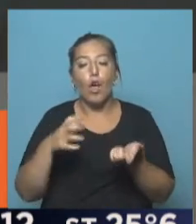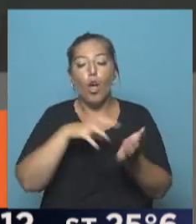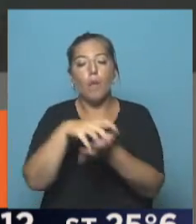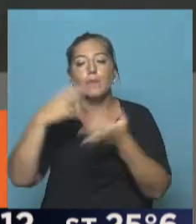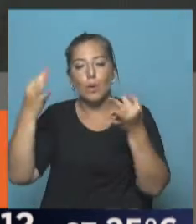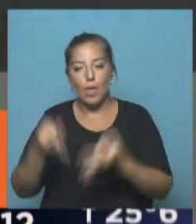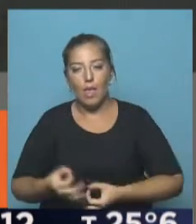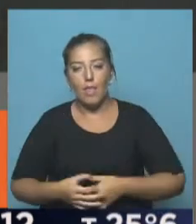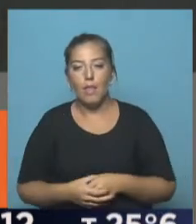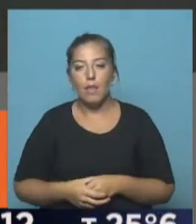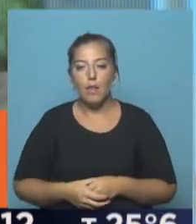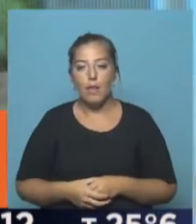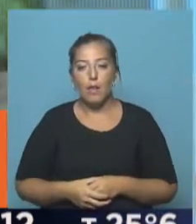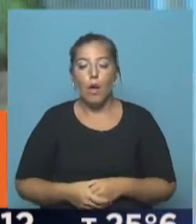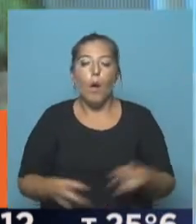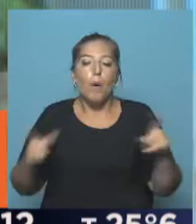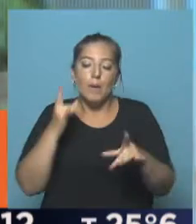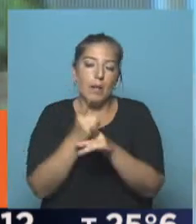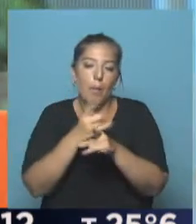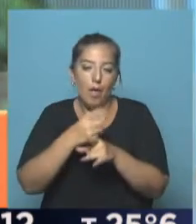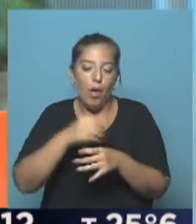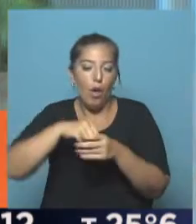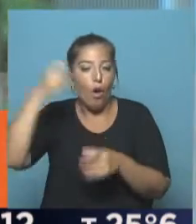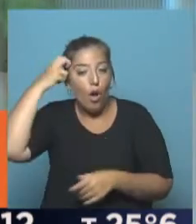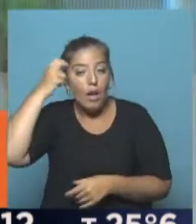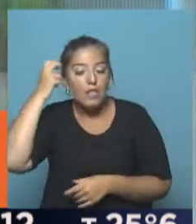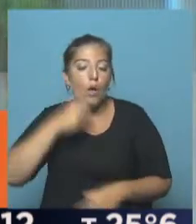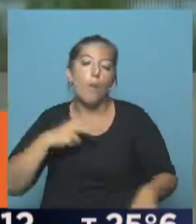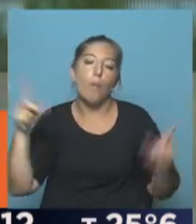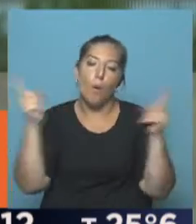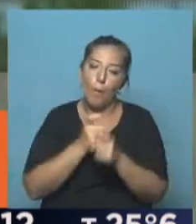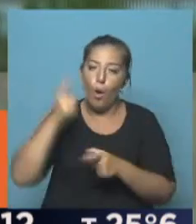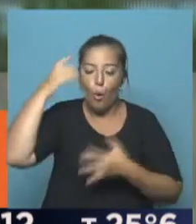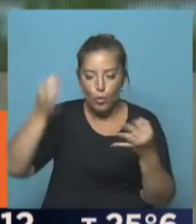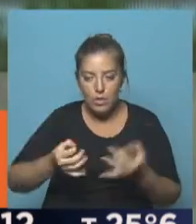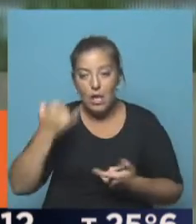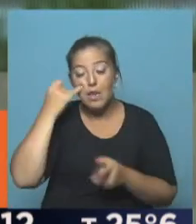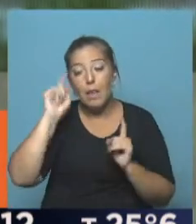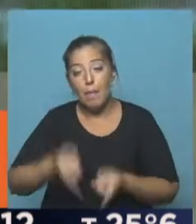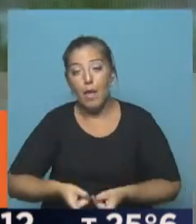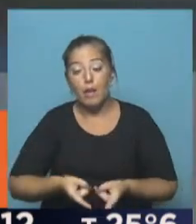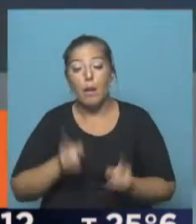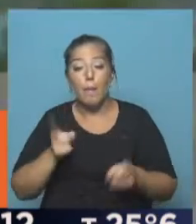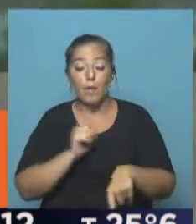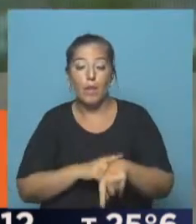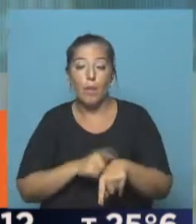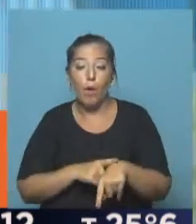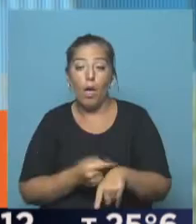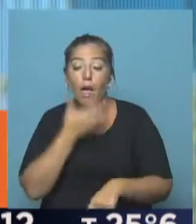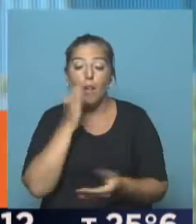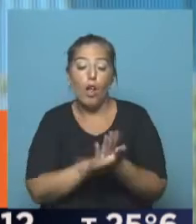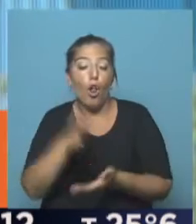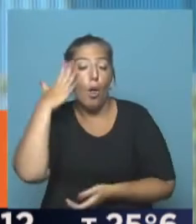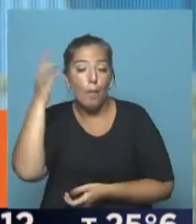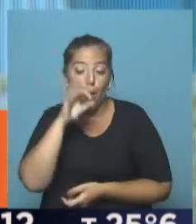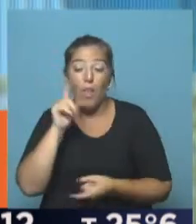seguridad, cómo tiene conflictos permanentes con el Congreso, el conflicto enorme con la justicia y demás. Y al mismo tiempo de comunicarse de manera directa con la opinión